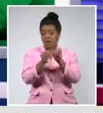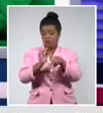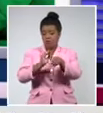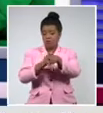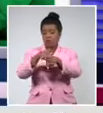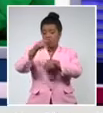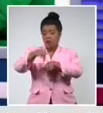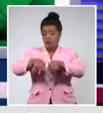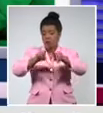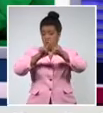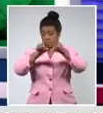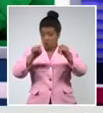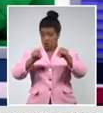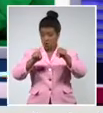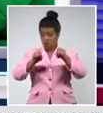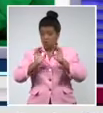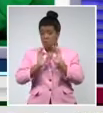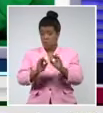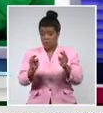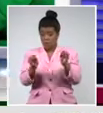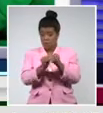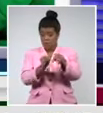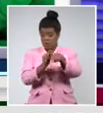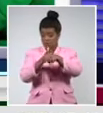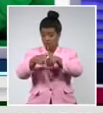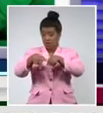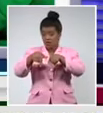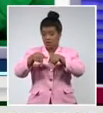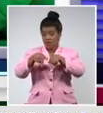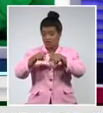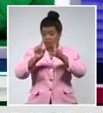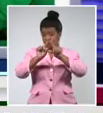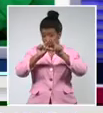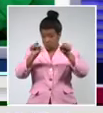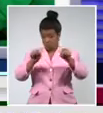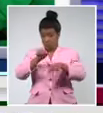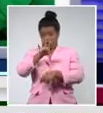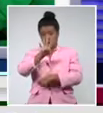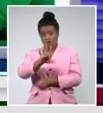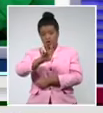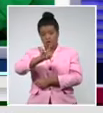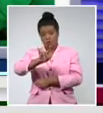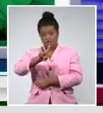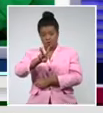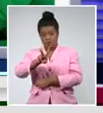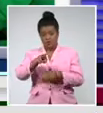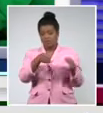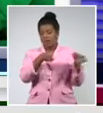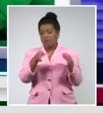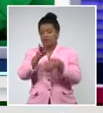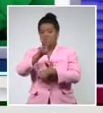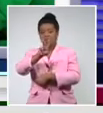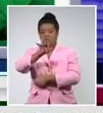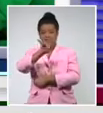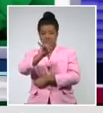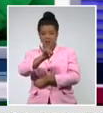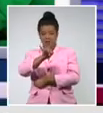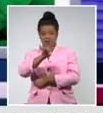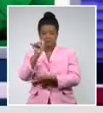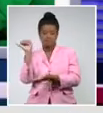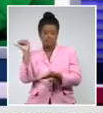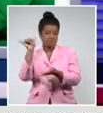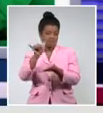592 y 26 importados. En el gráfico se puede ver también el